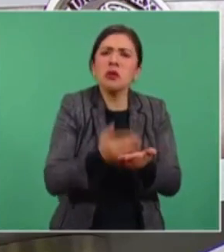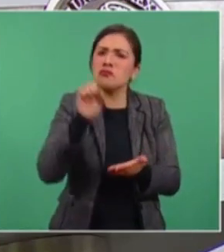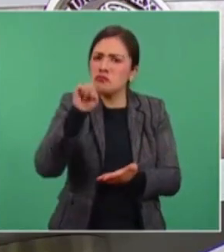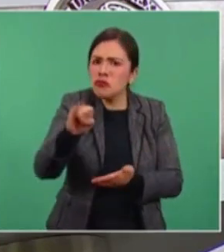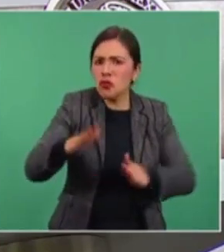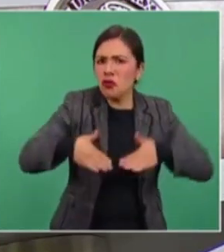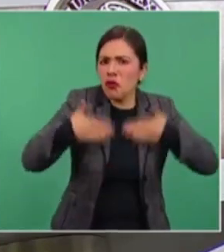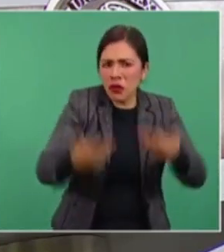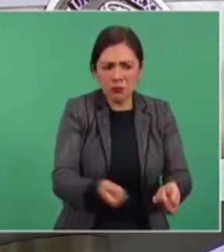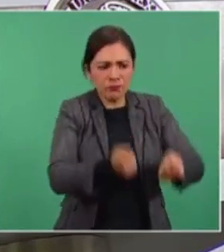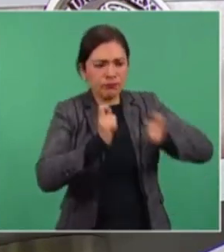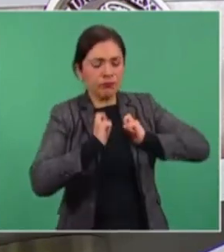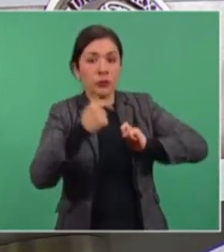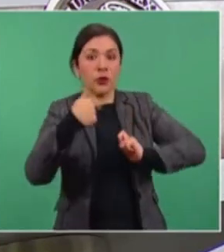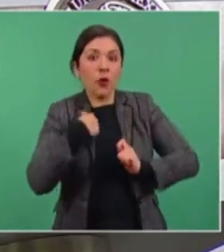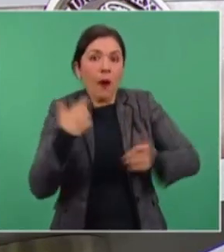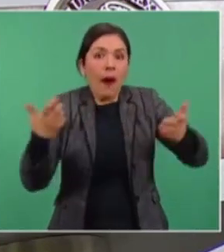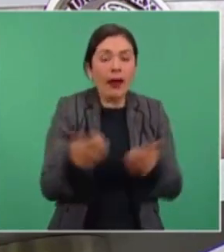tareas.